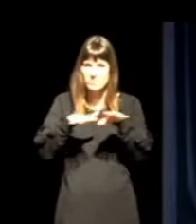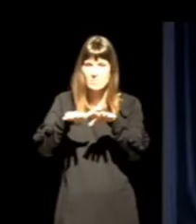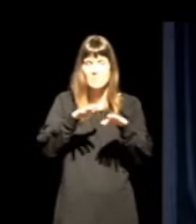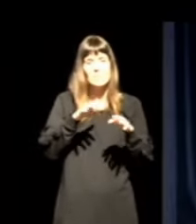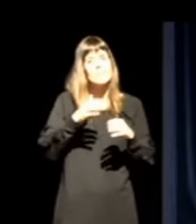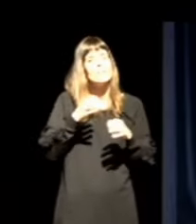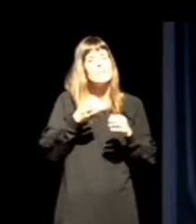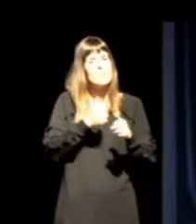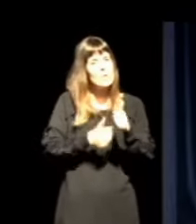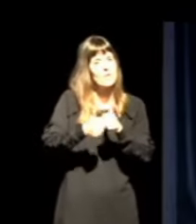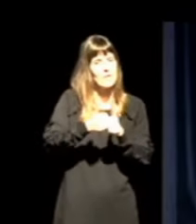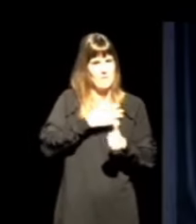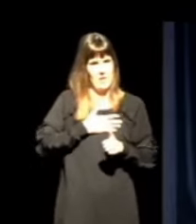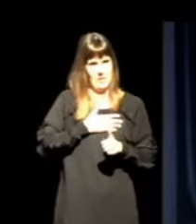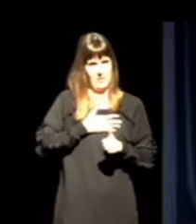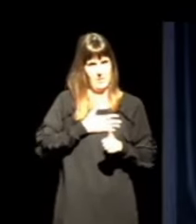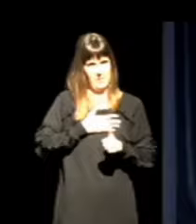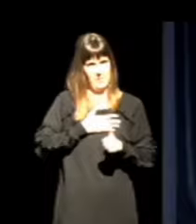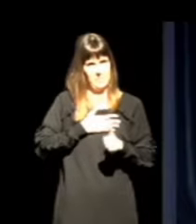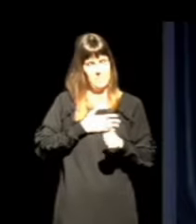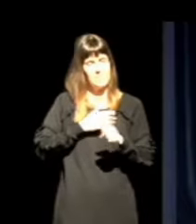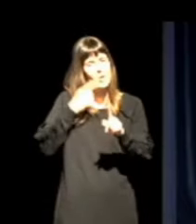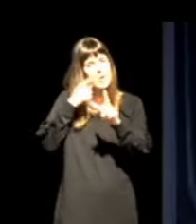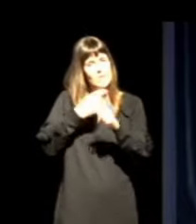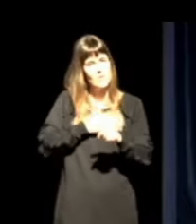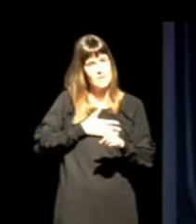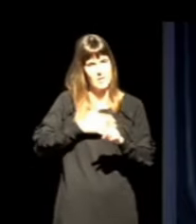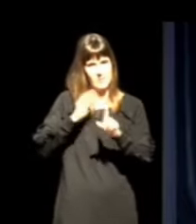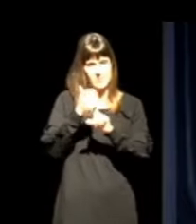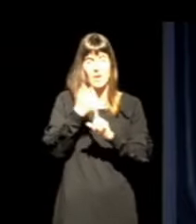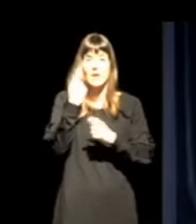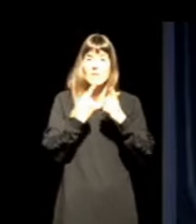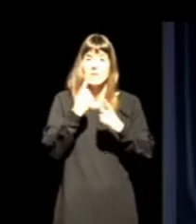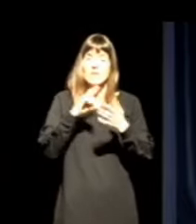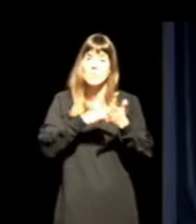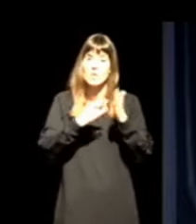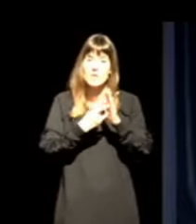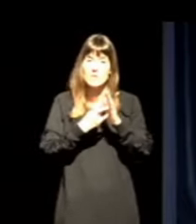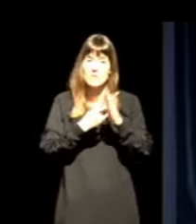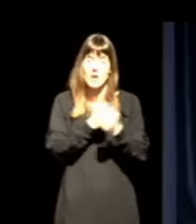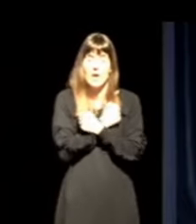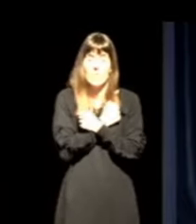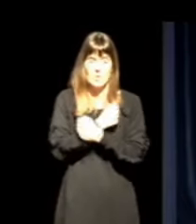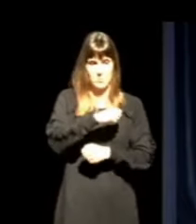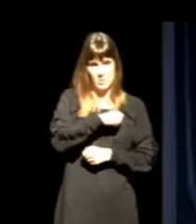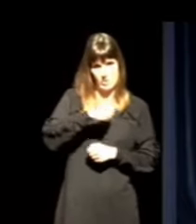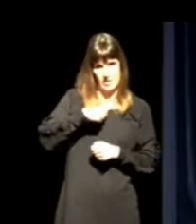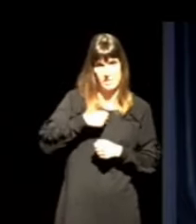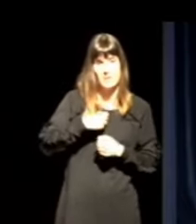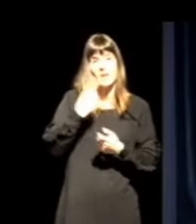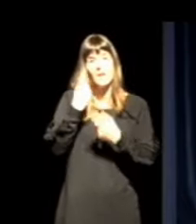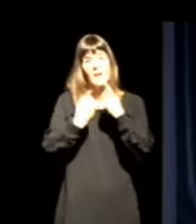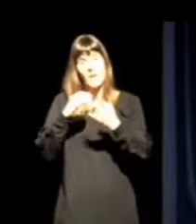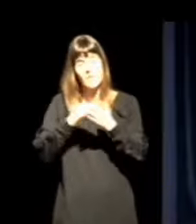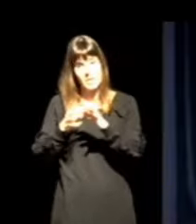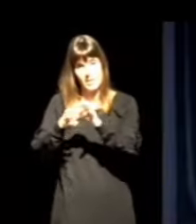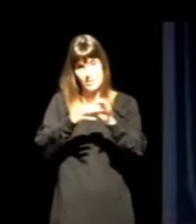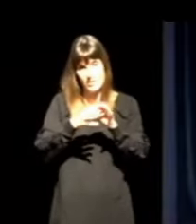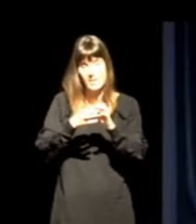para el bienestar. A veces son proyectos de amor personales, otras veces relacionales y otras veces